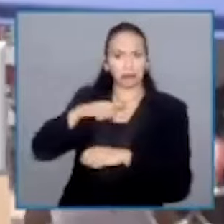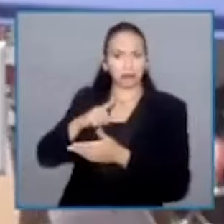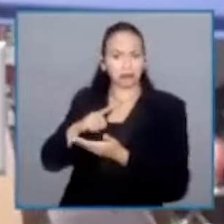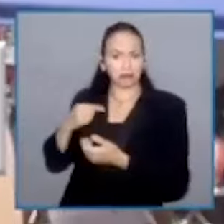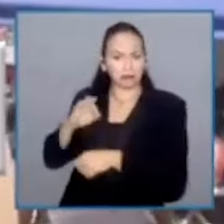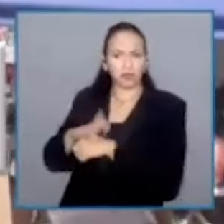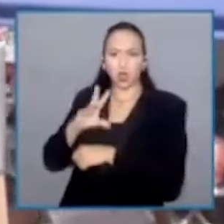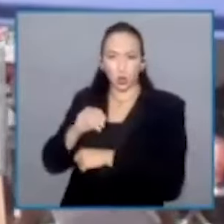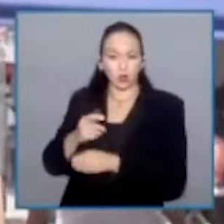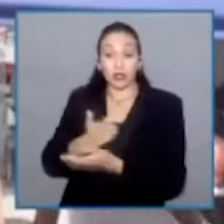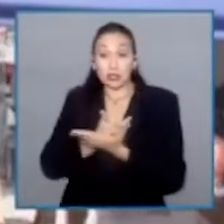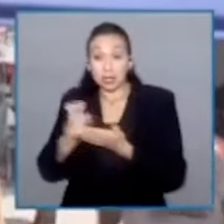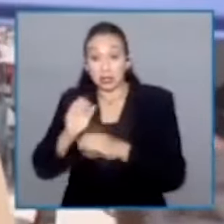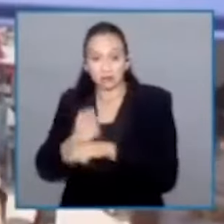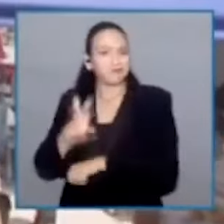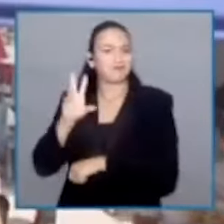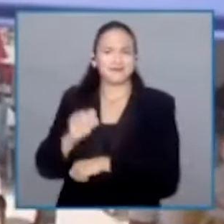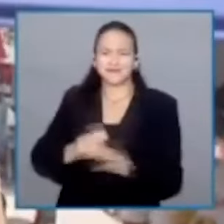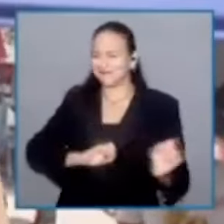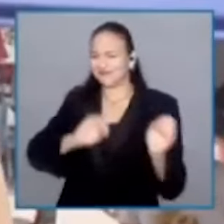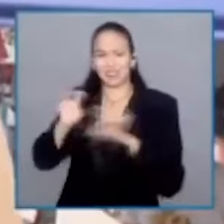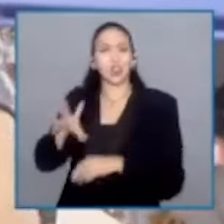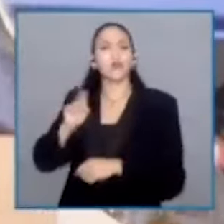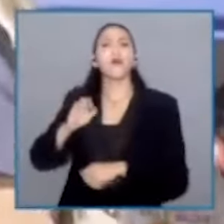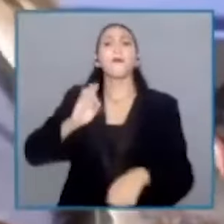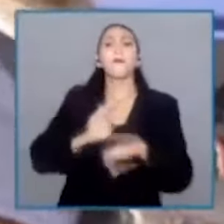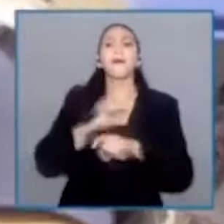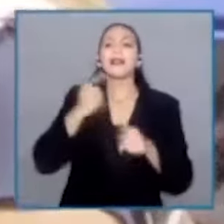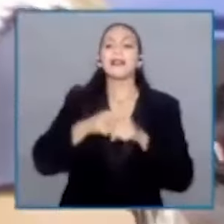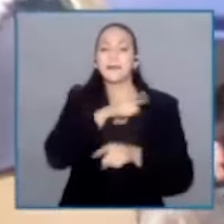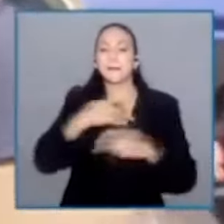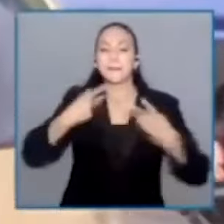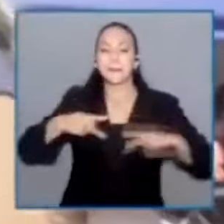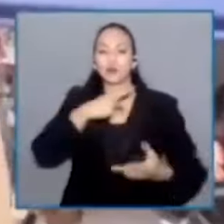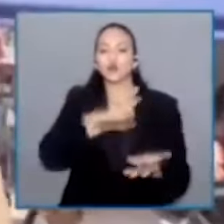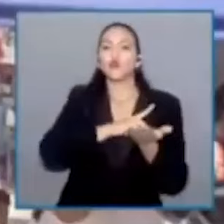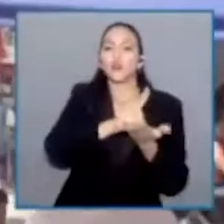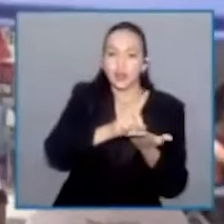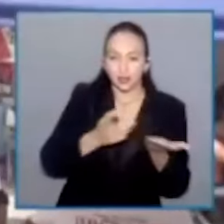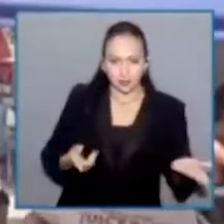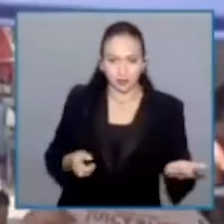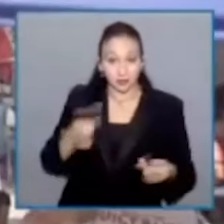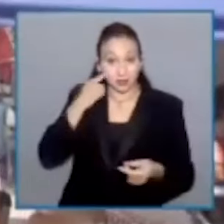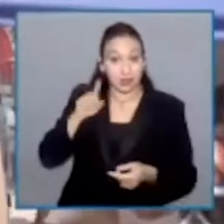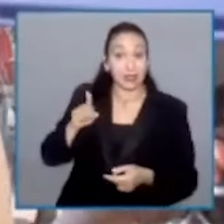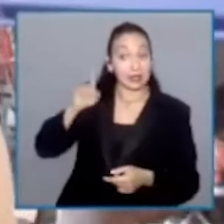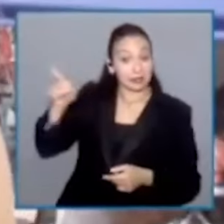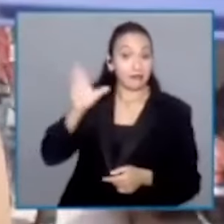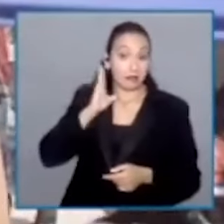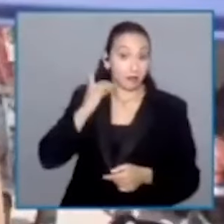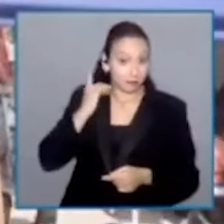ni estamos defendiendo privilegios que no tenemos, que allá sí tienen, y que esto es más